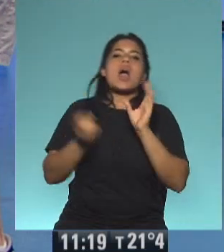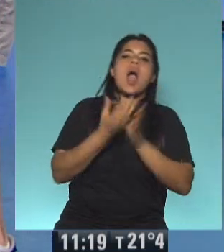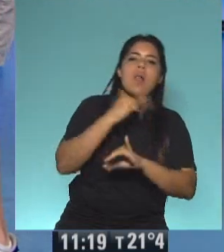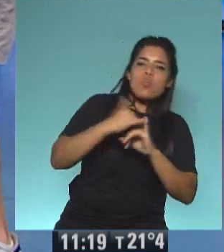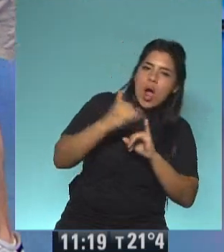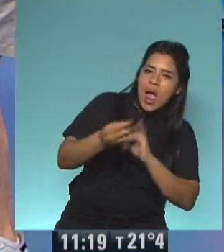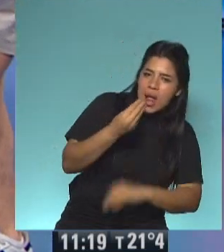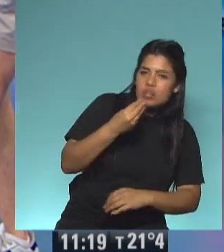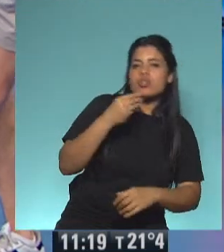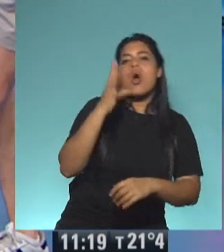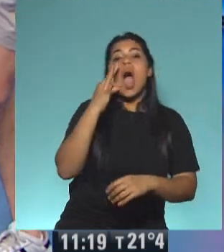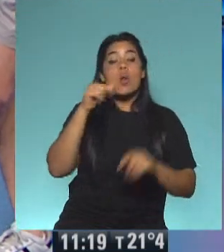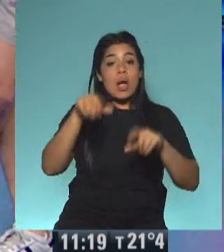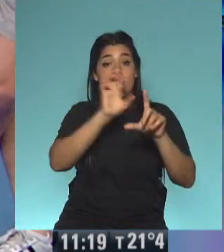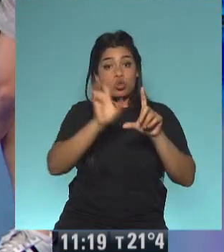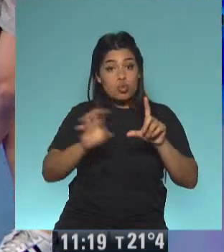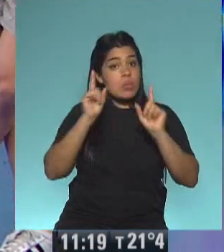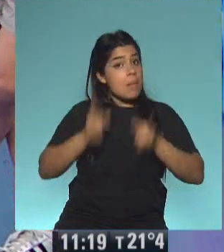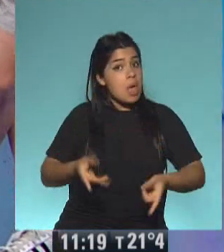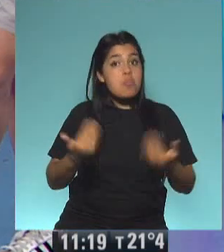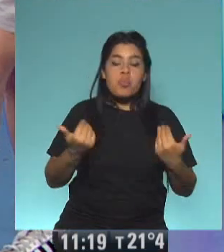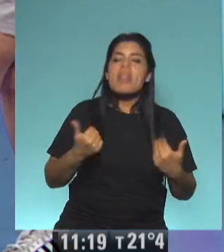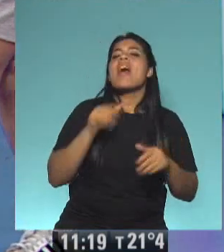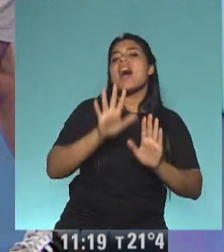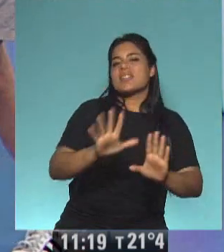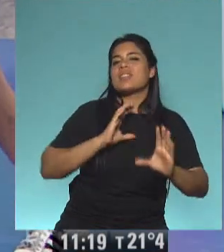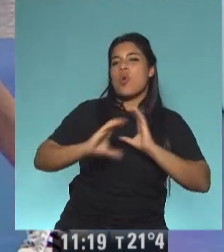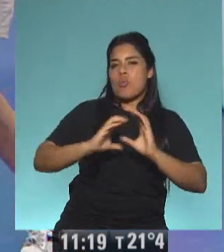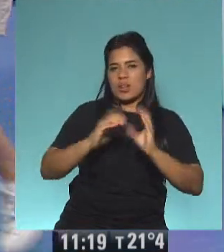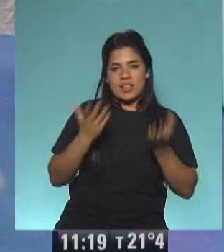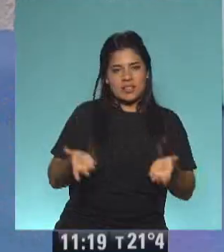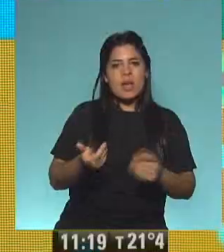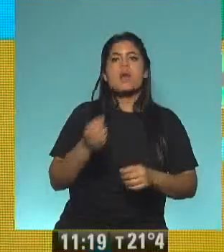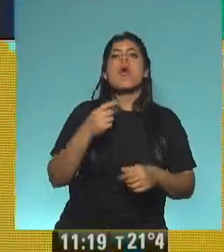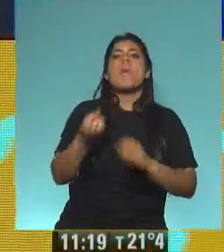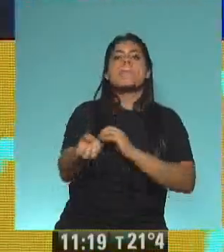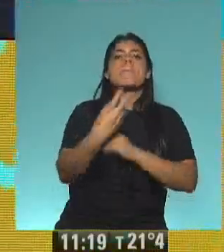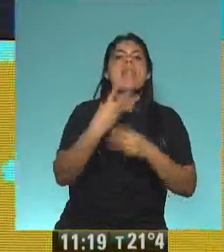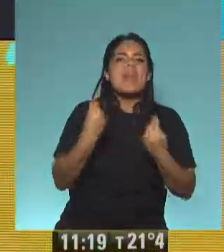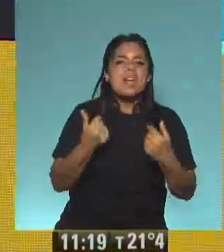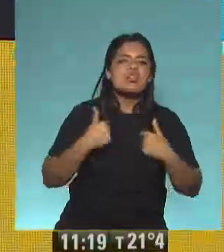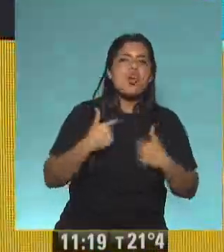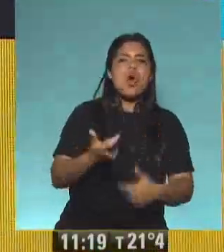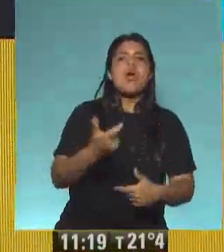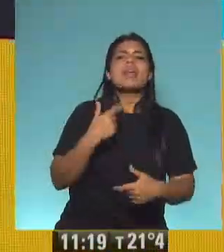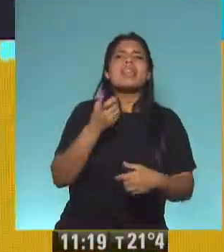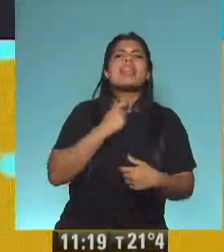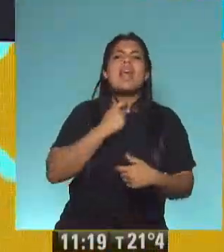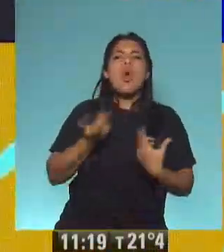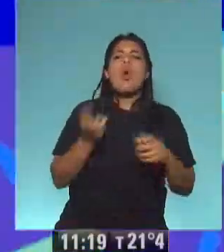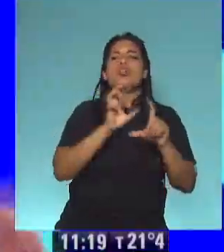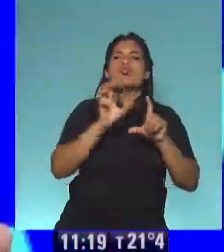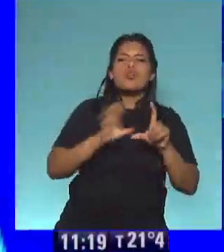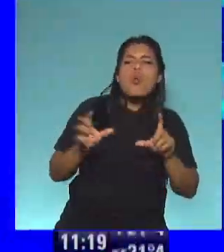la tribuna virtual, lo que quieran, lo hacen por ahí. Así es, se pueden comunicar, escribir, quiero participar del programa, quiero estar ahí con ustedes, quiero estar en